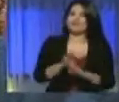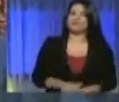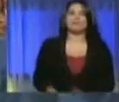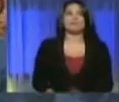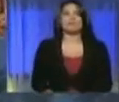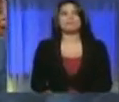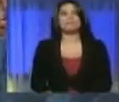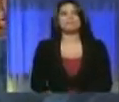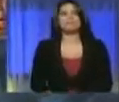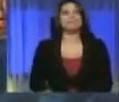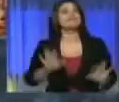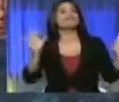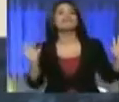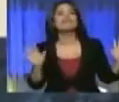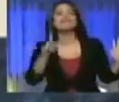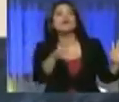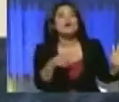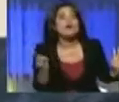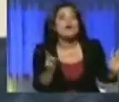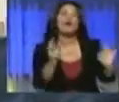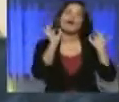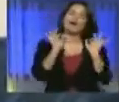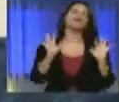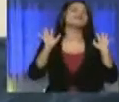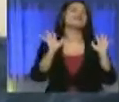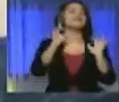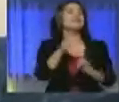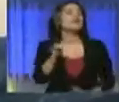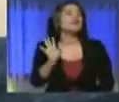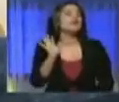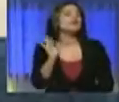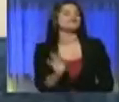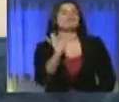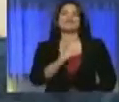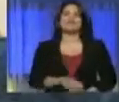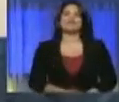¿Quién dijo que no si es que sí? Miren, boca a oído.